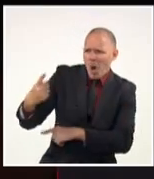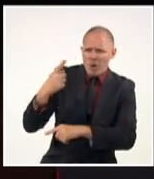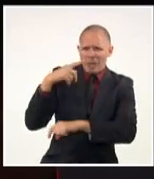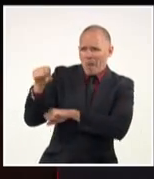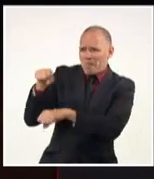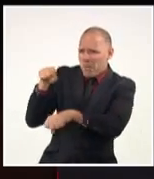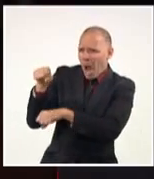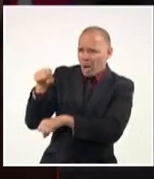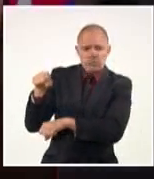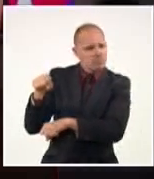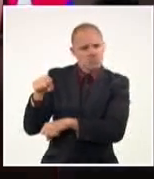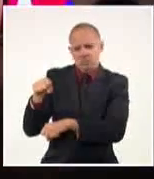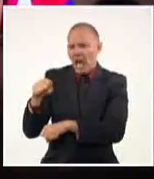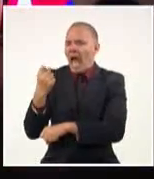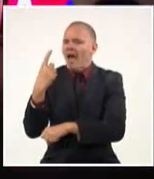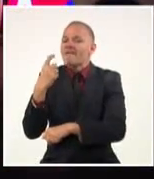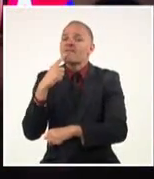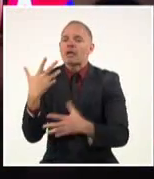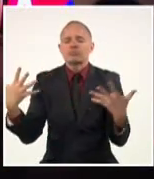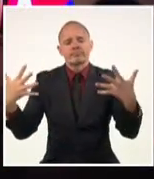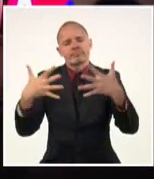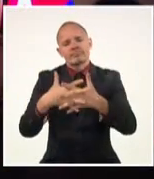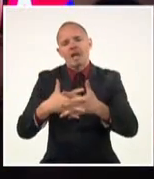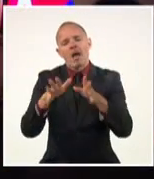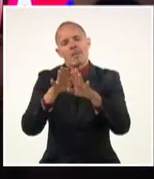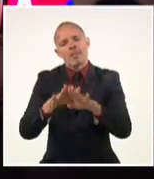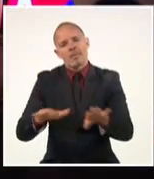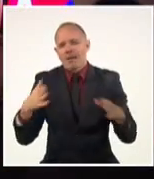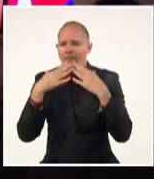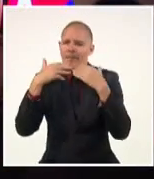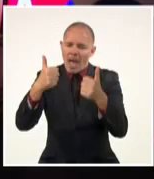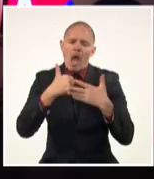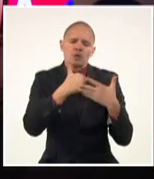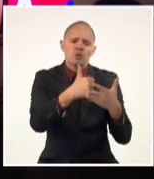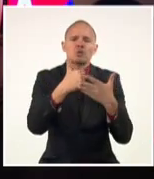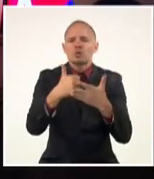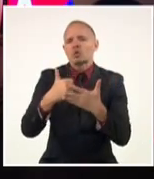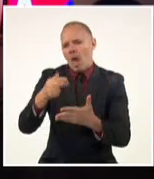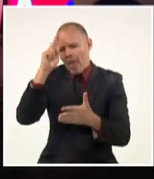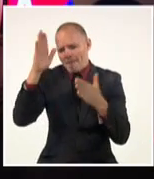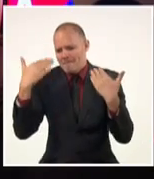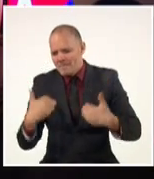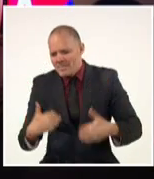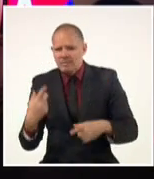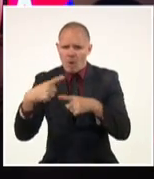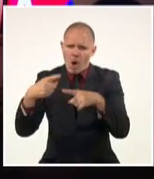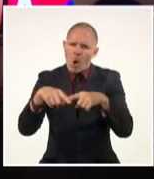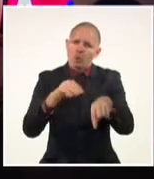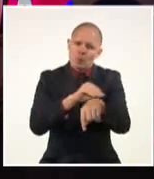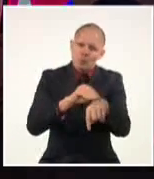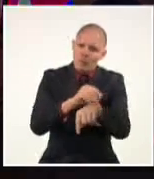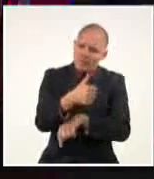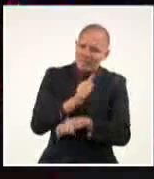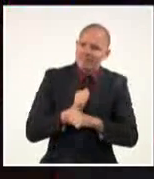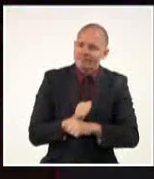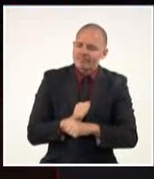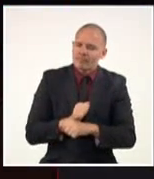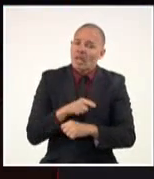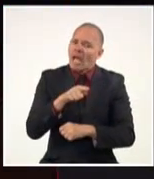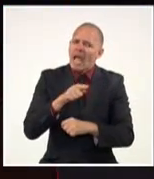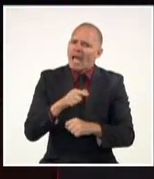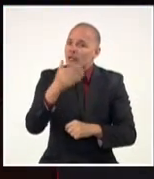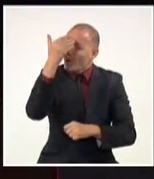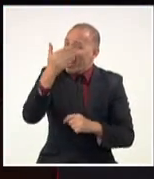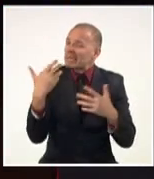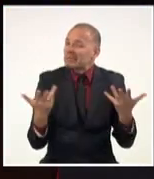pueblos necesitan. Todo ello ha sido posible gracias a que primero se nacionalizó la enseñanza,